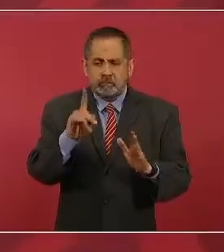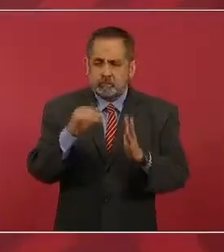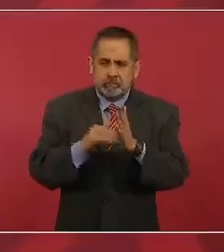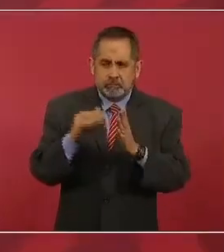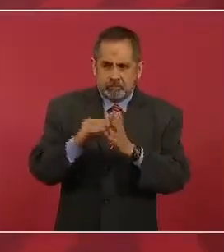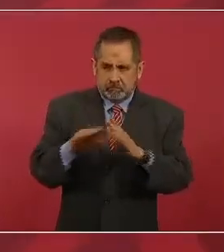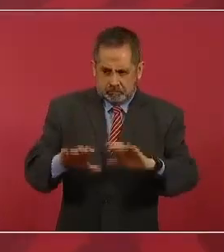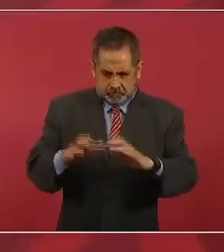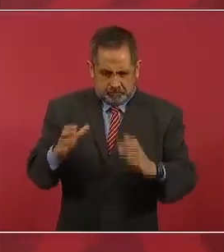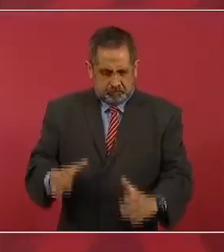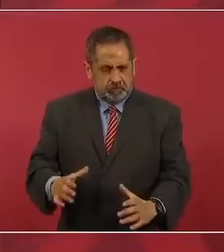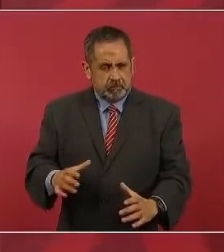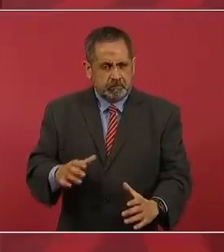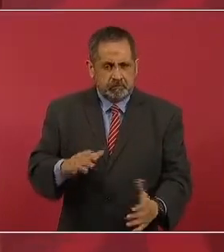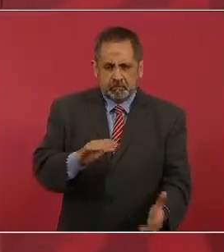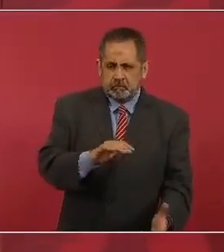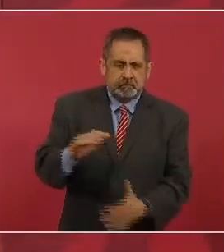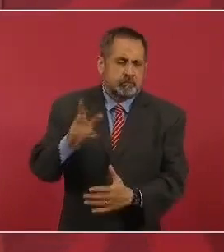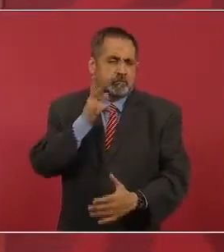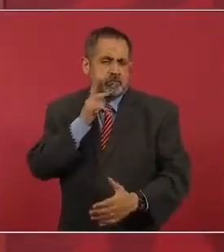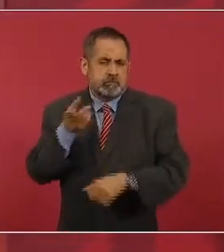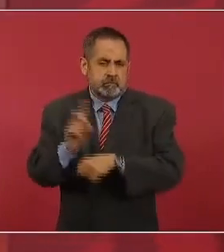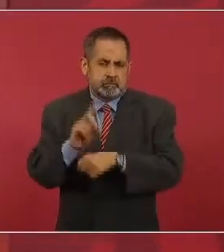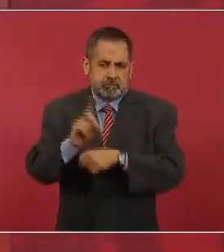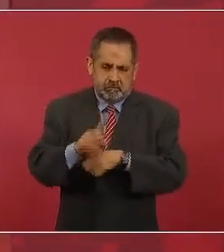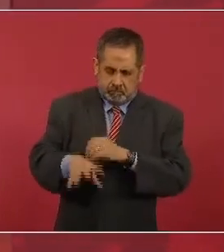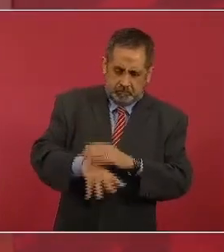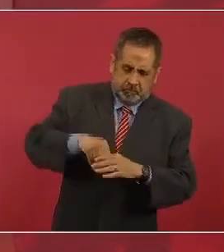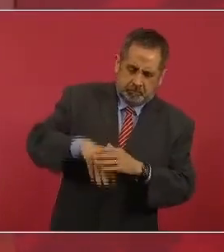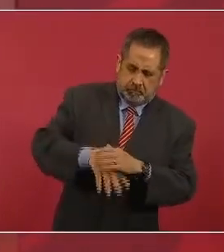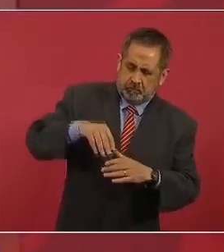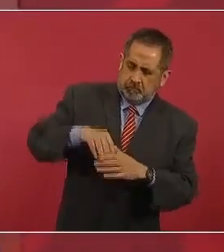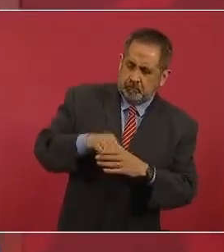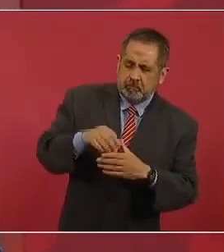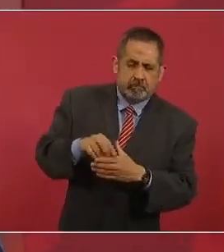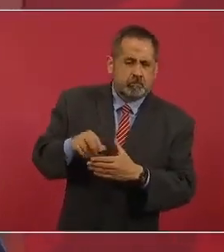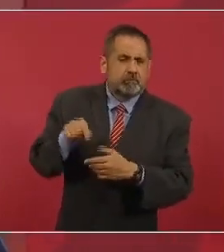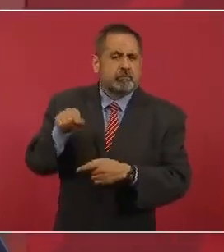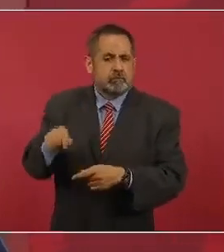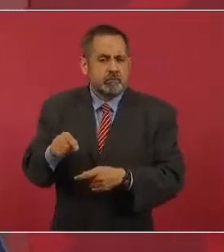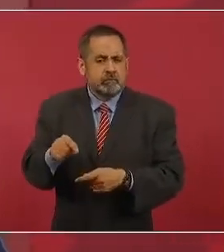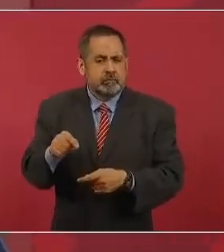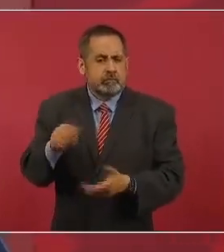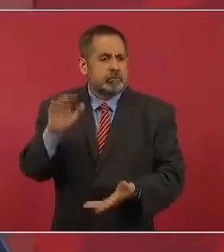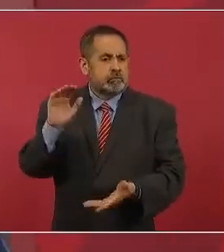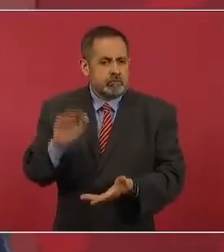de barriles diarios procesados en las refinerías,